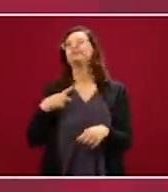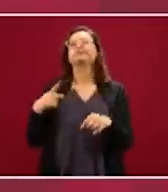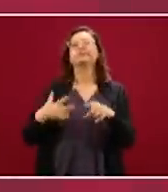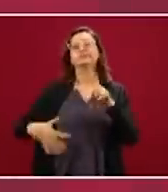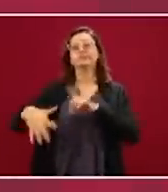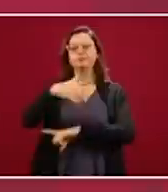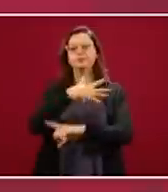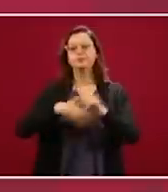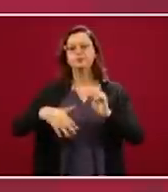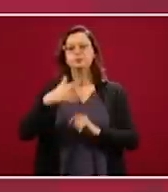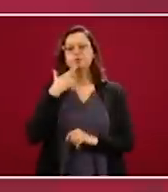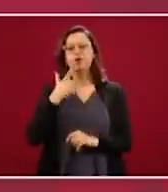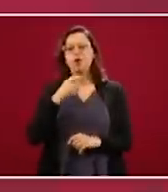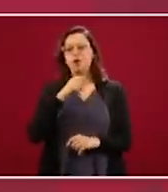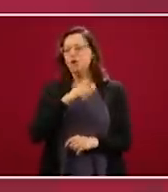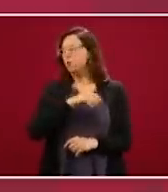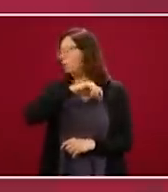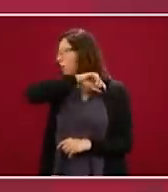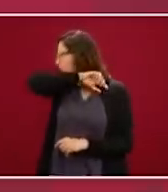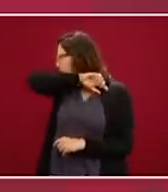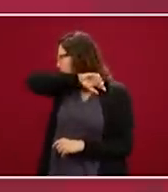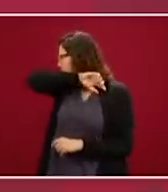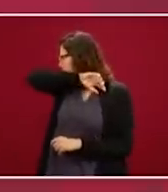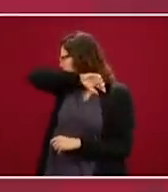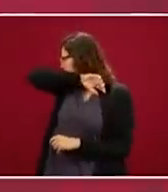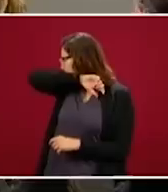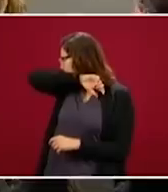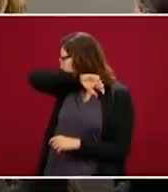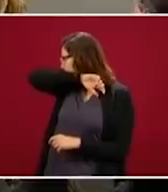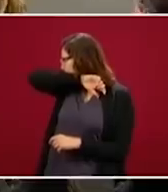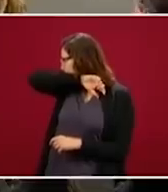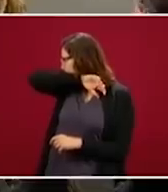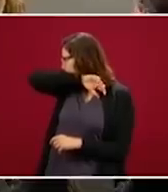mejor, una sociedad feliz. Entonces, son las dos